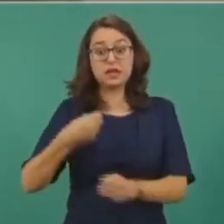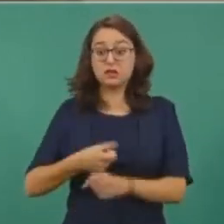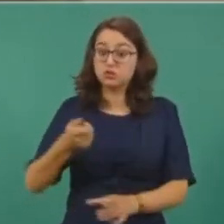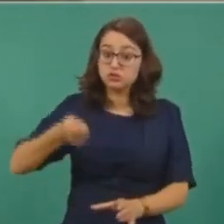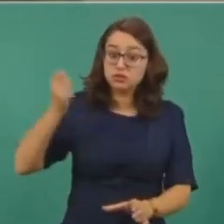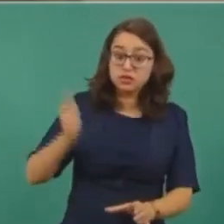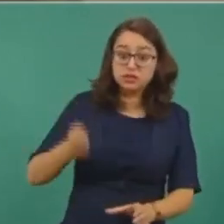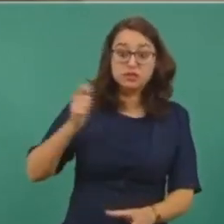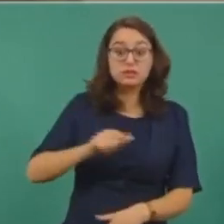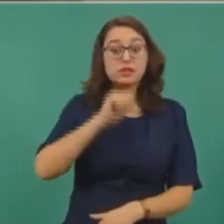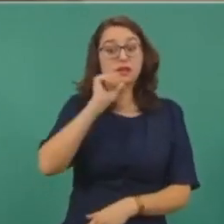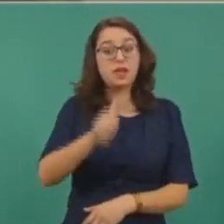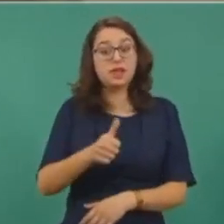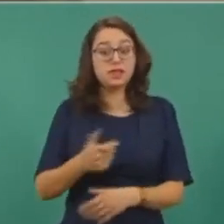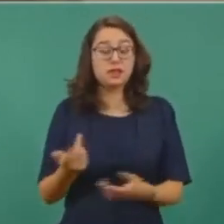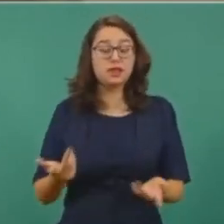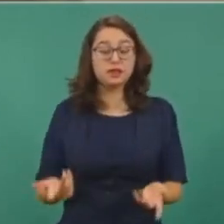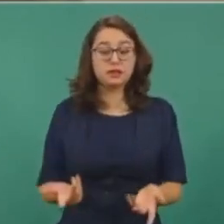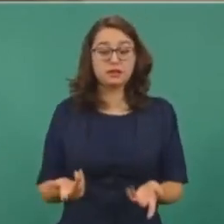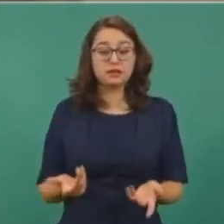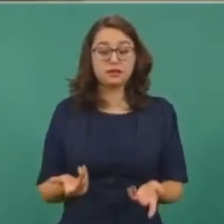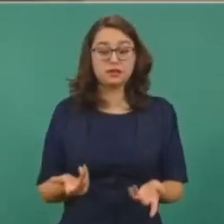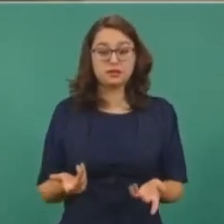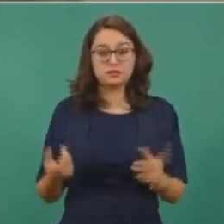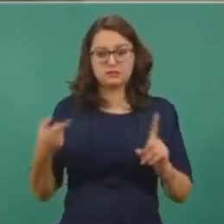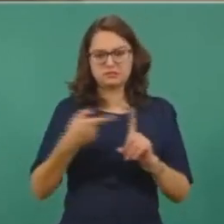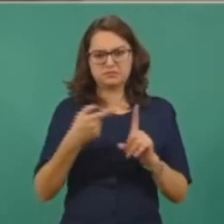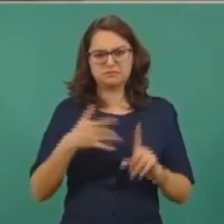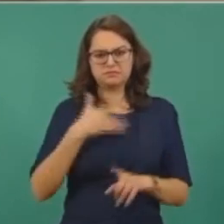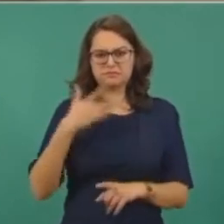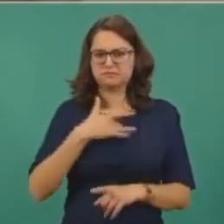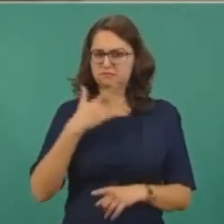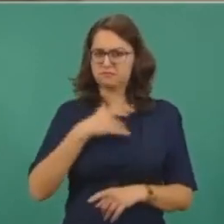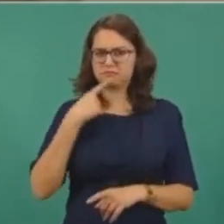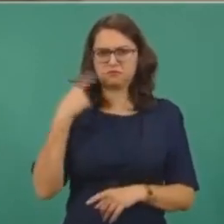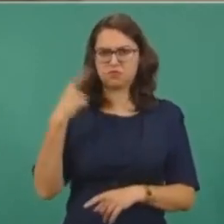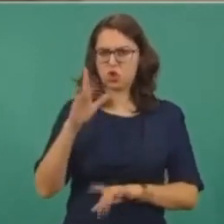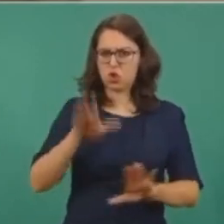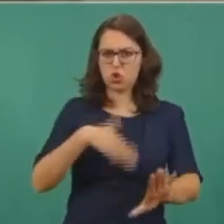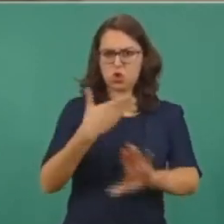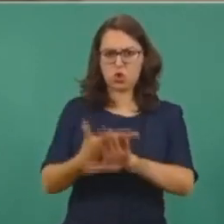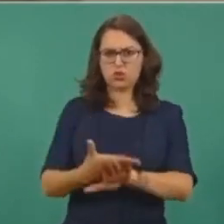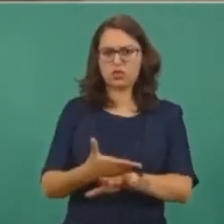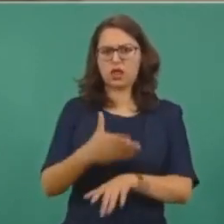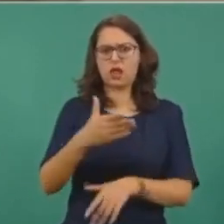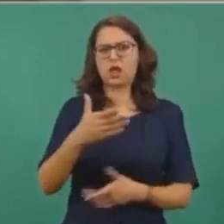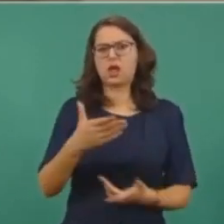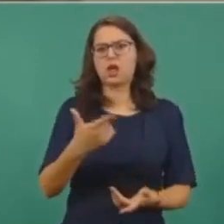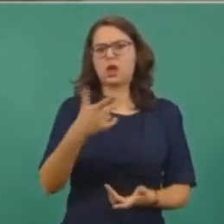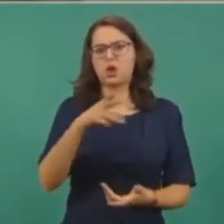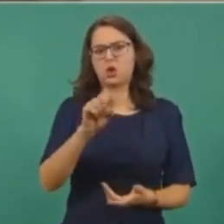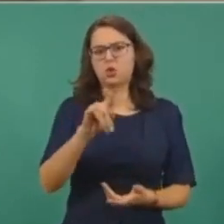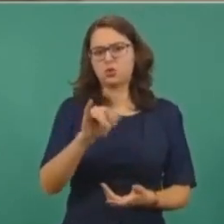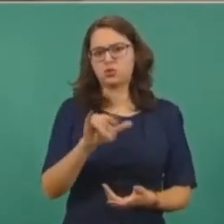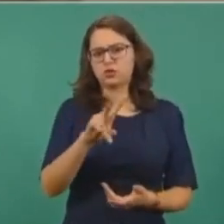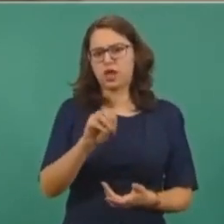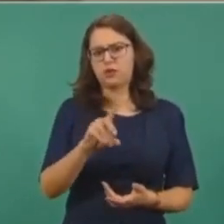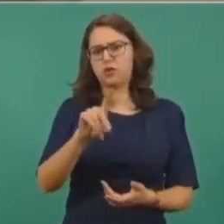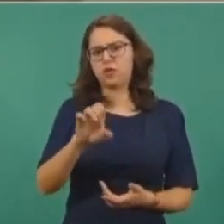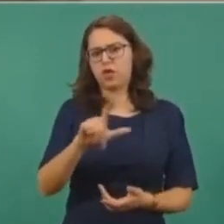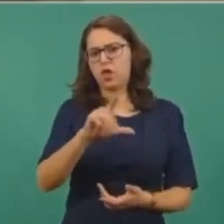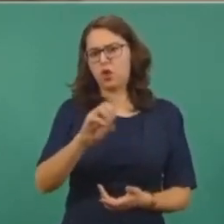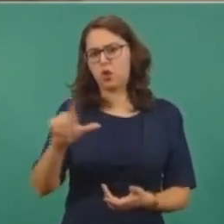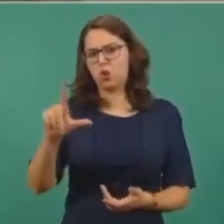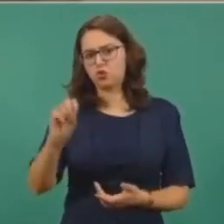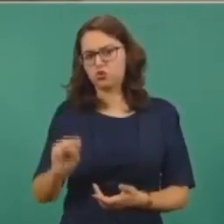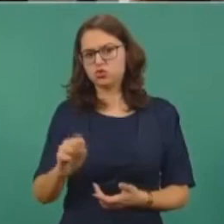sentencia. Él está denunciando a Gustavo de Hoyos, a Gerardo Gutiérrez Candiani, a Juan Pablo Castañón, como